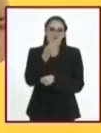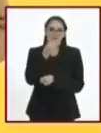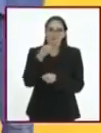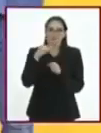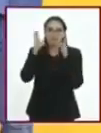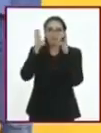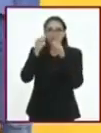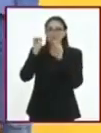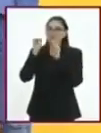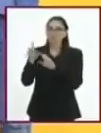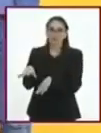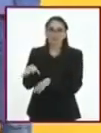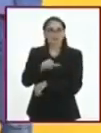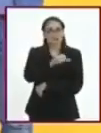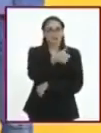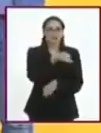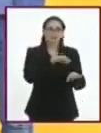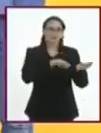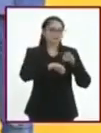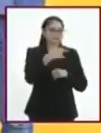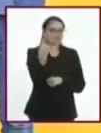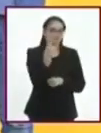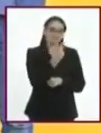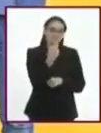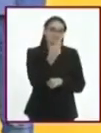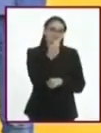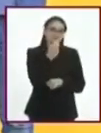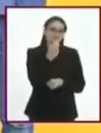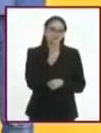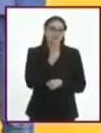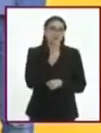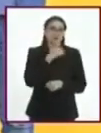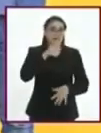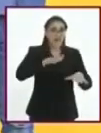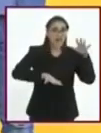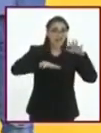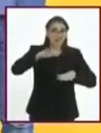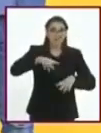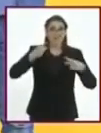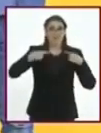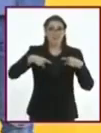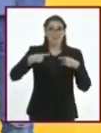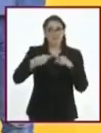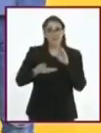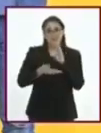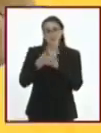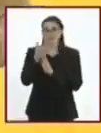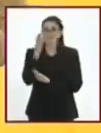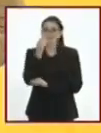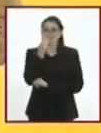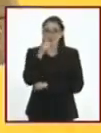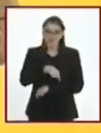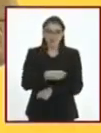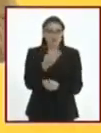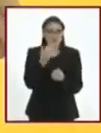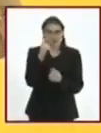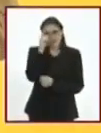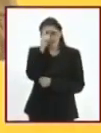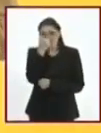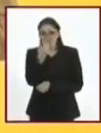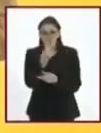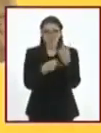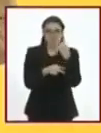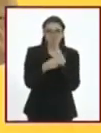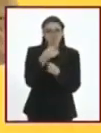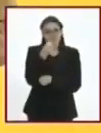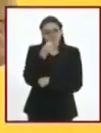subsistir. Algunos se van de sus lugares de origen para tratar de encontrar mejores condiciones de vida. Es cierto que existen